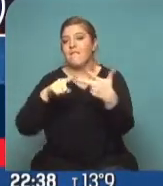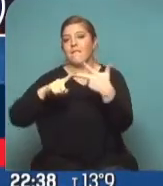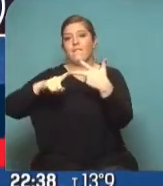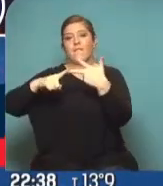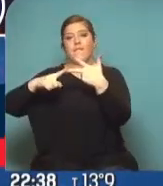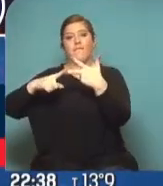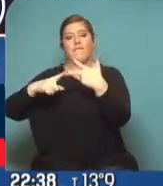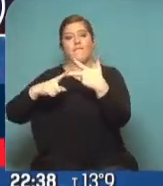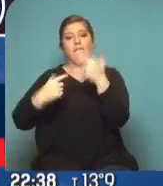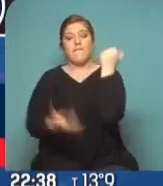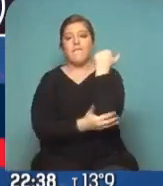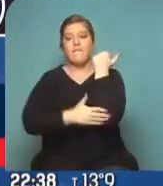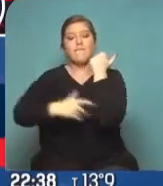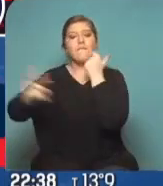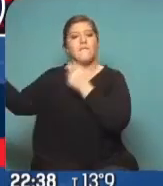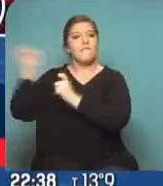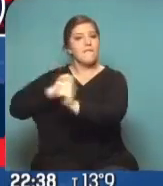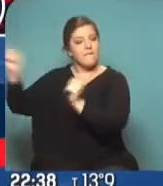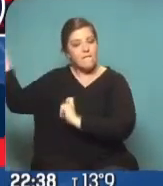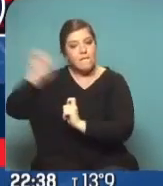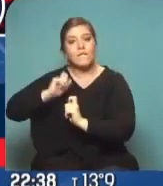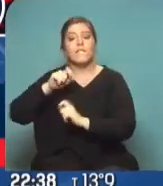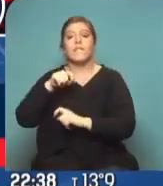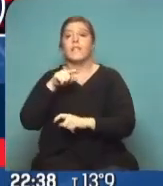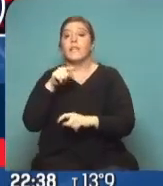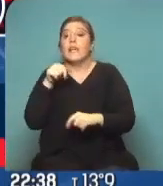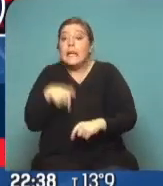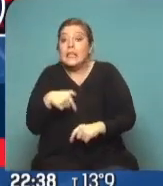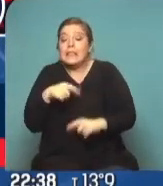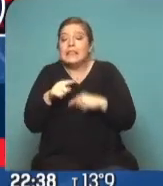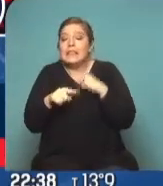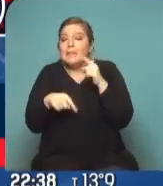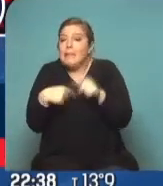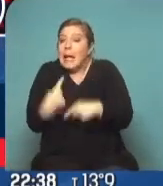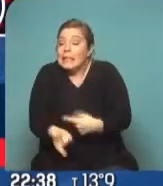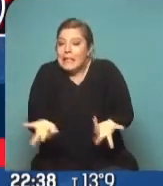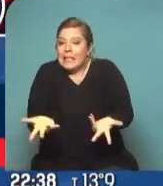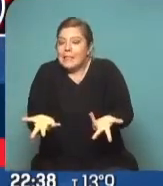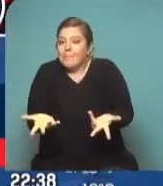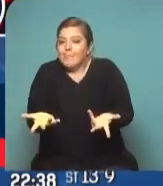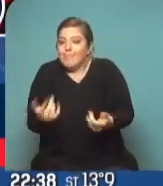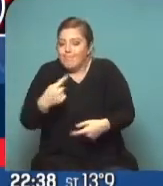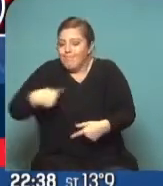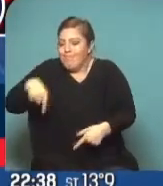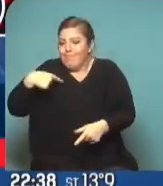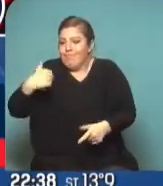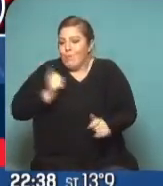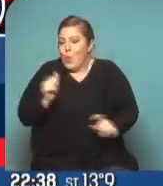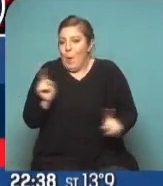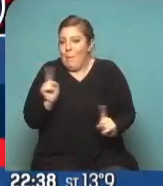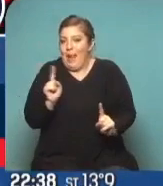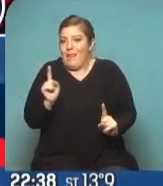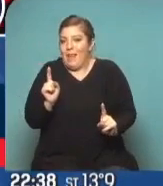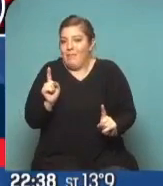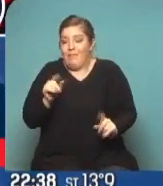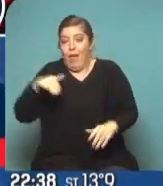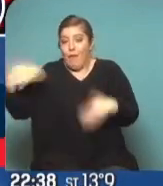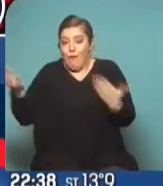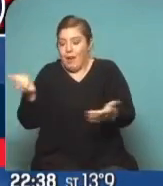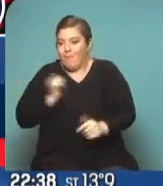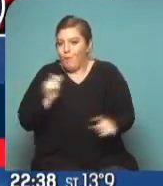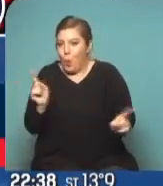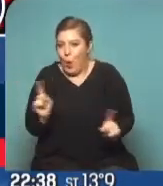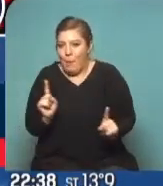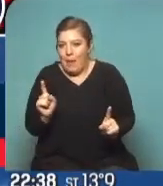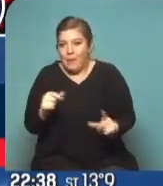de financiamiento, de inversiones. Esto mañana es algo que nadie esperaba, ¿no? Algunos de ustedes, nadie tenía estos números